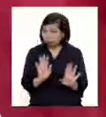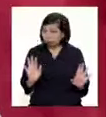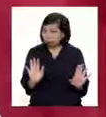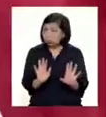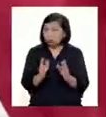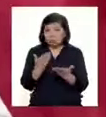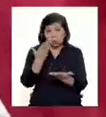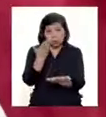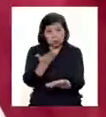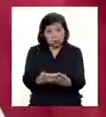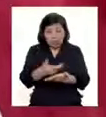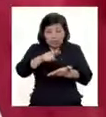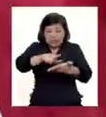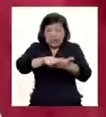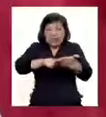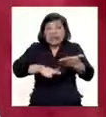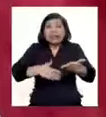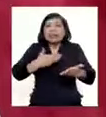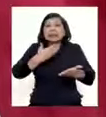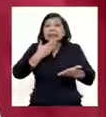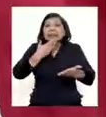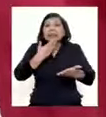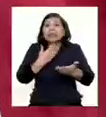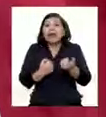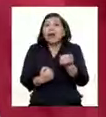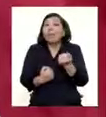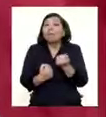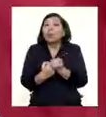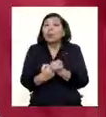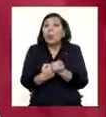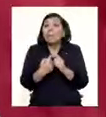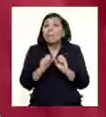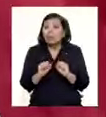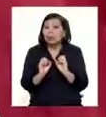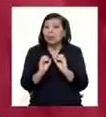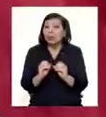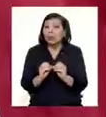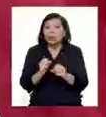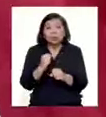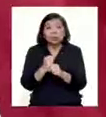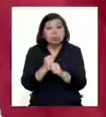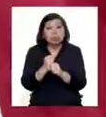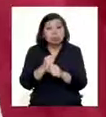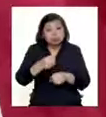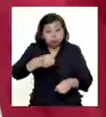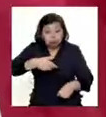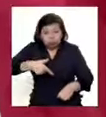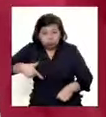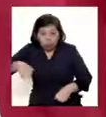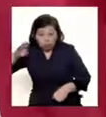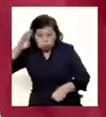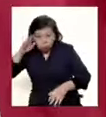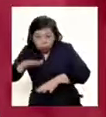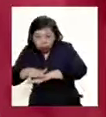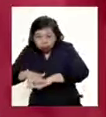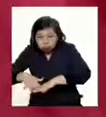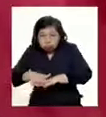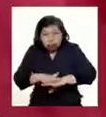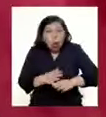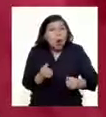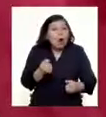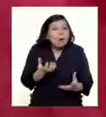iban a proporcionar la lista de todos sus colaboradores para poderles hacer una labor de inteligencia operativa y